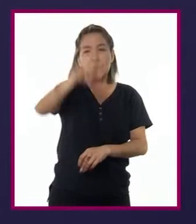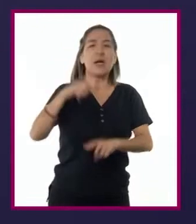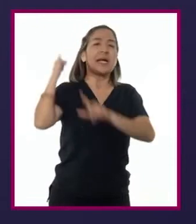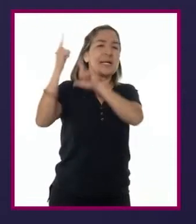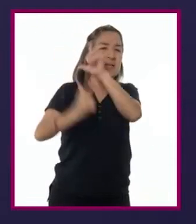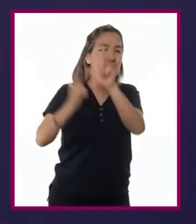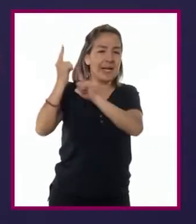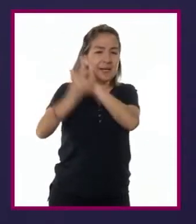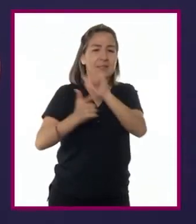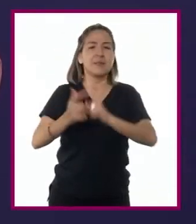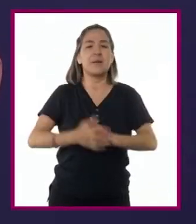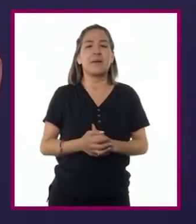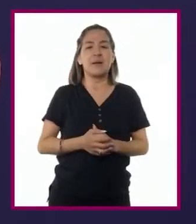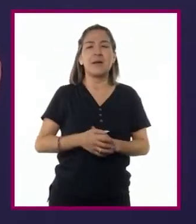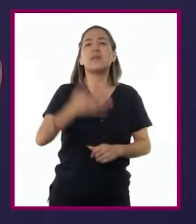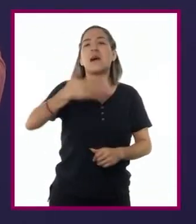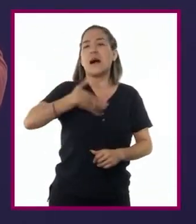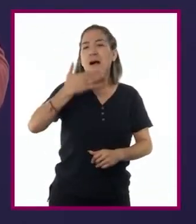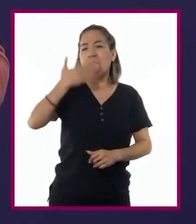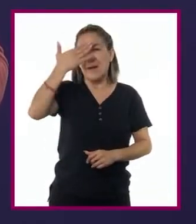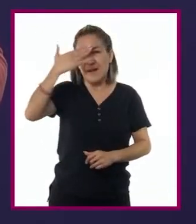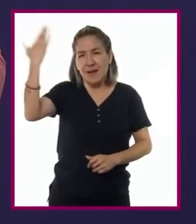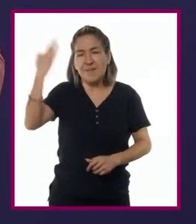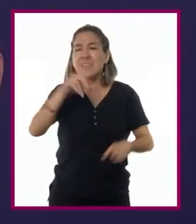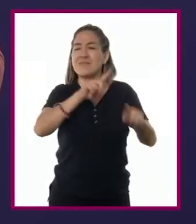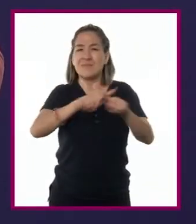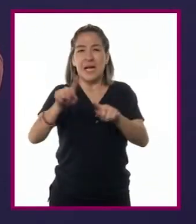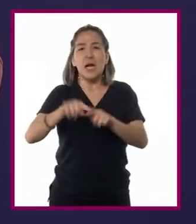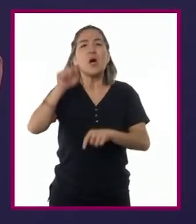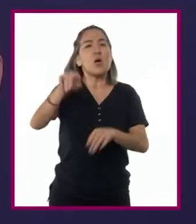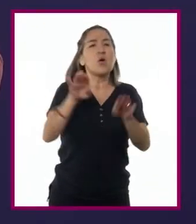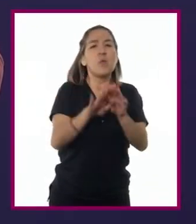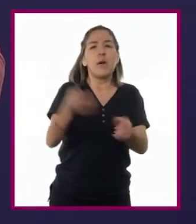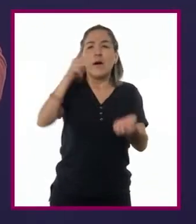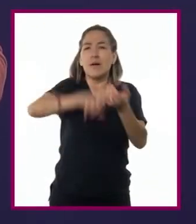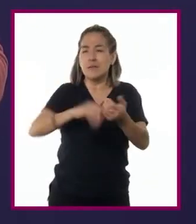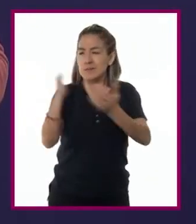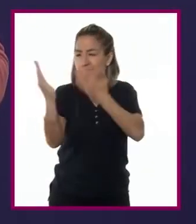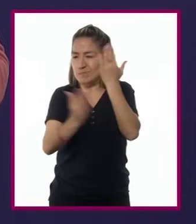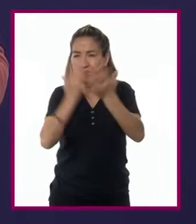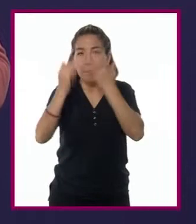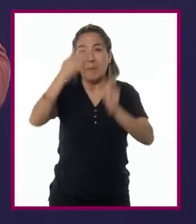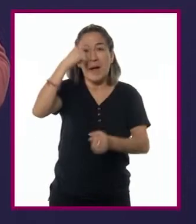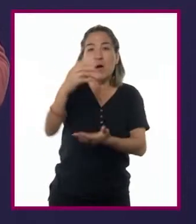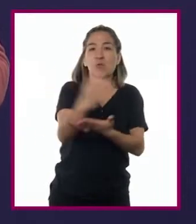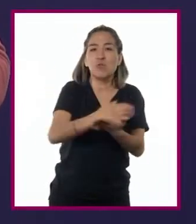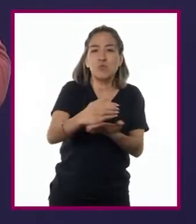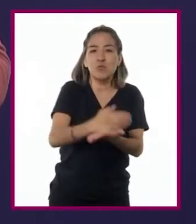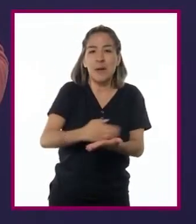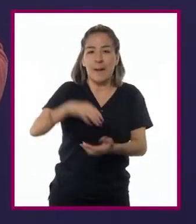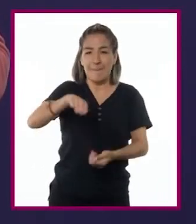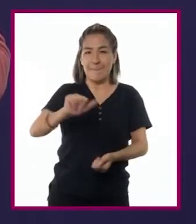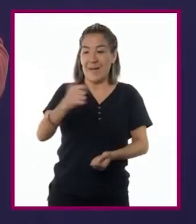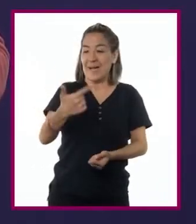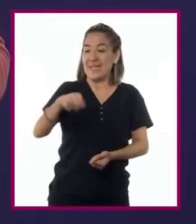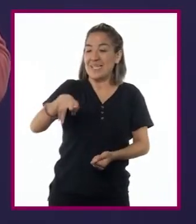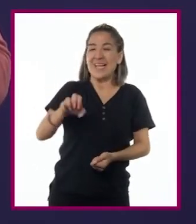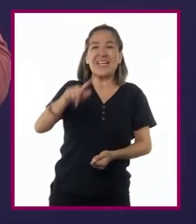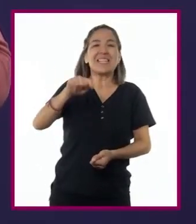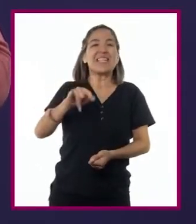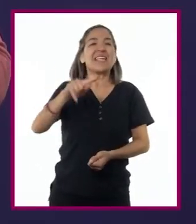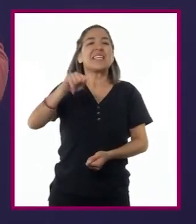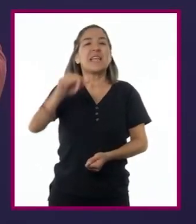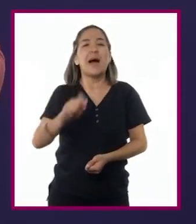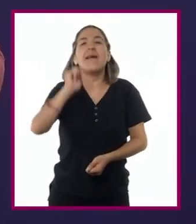griegos, persas y árabes se describen supuestas propiedades curativas de la magnetita, que